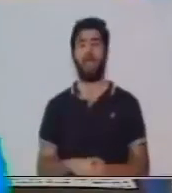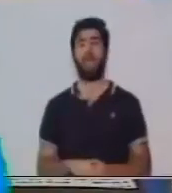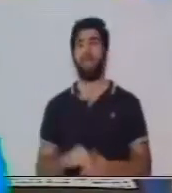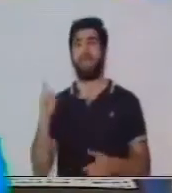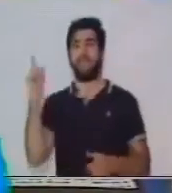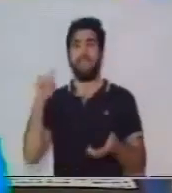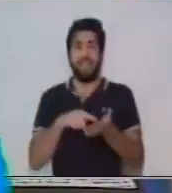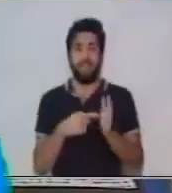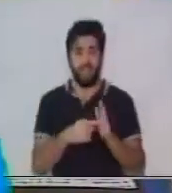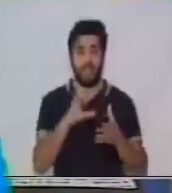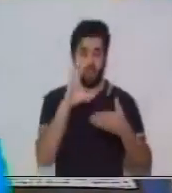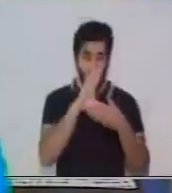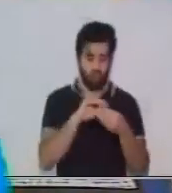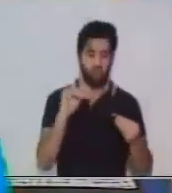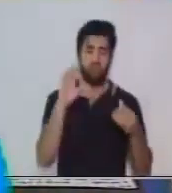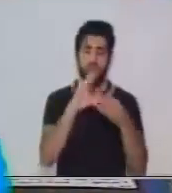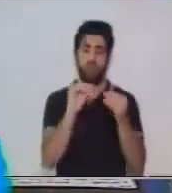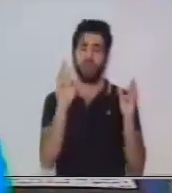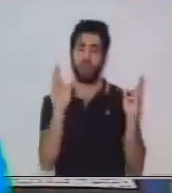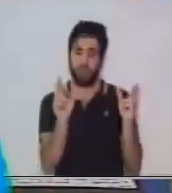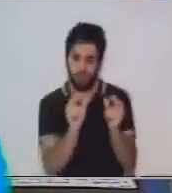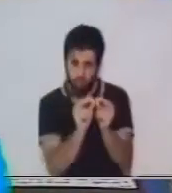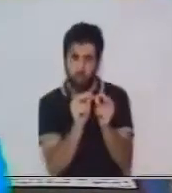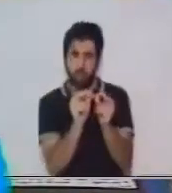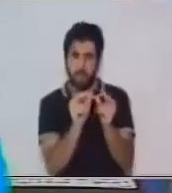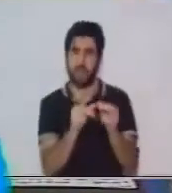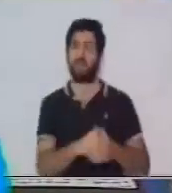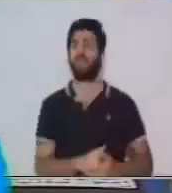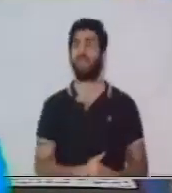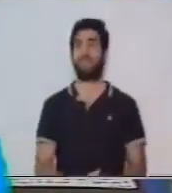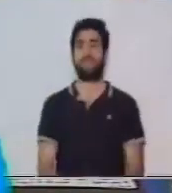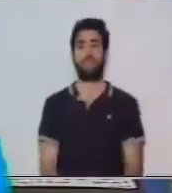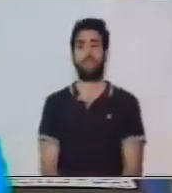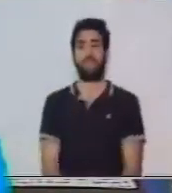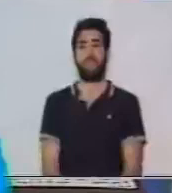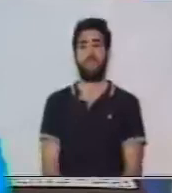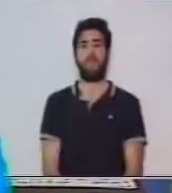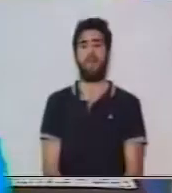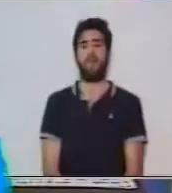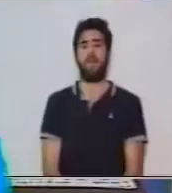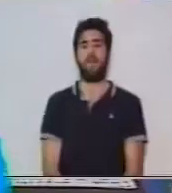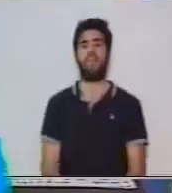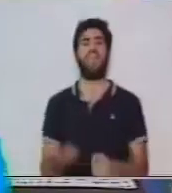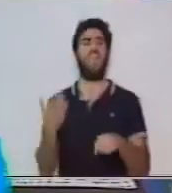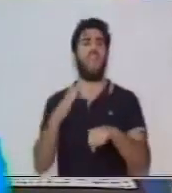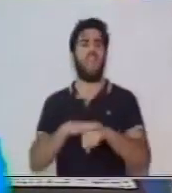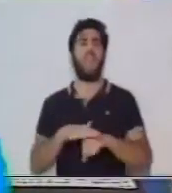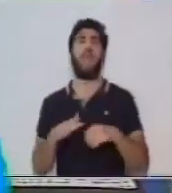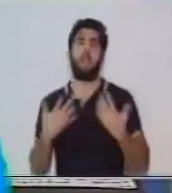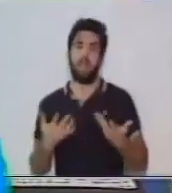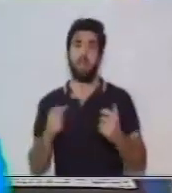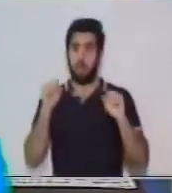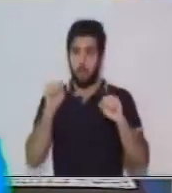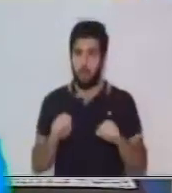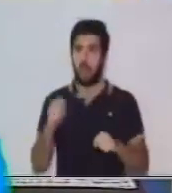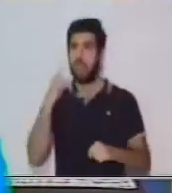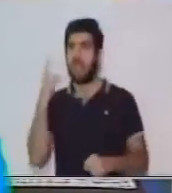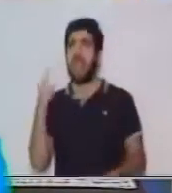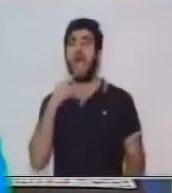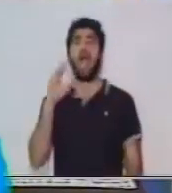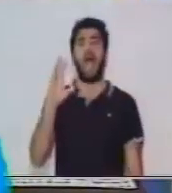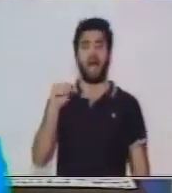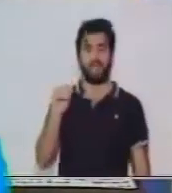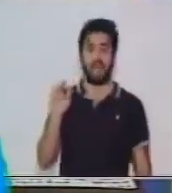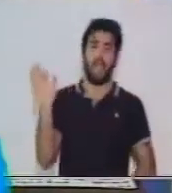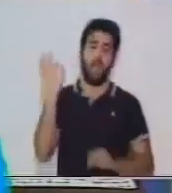una narración breve. ¿Qué más tiene eso allí? Aparte de la narración breve, que puede ser oral o